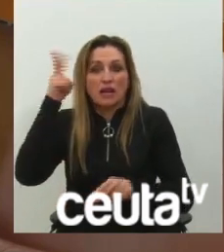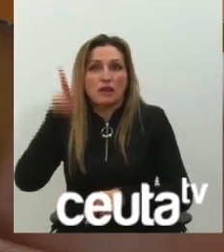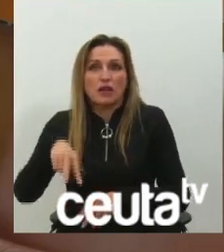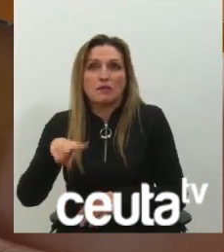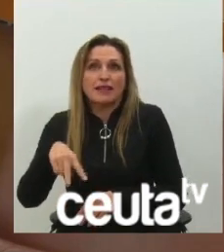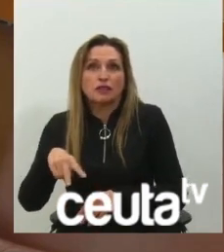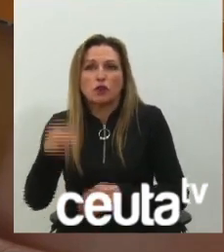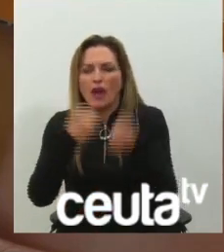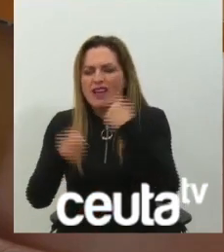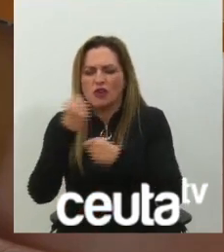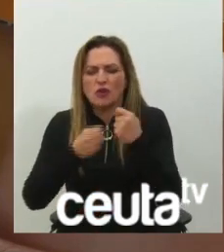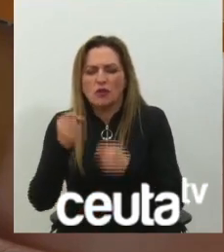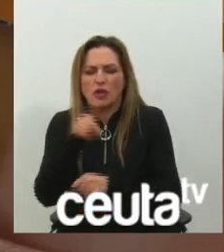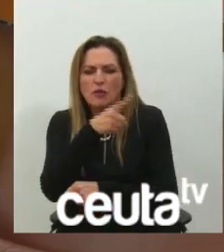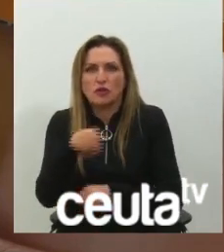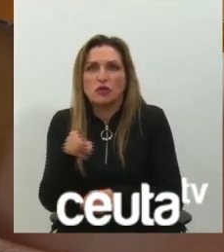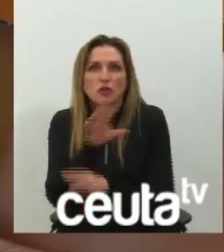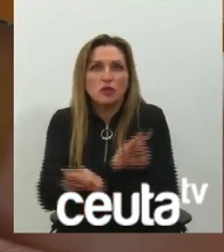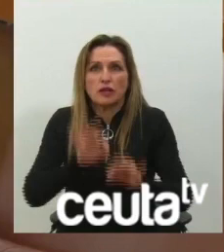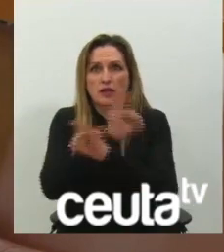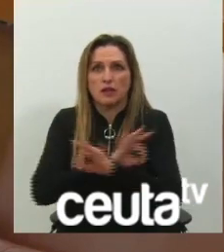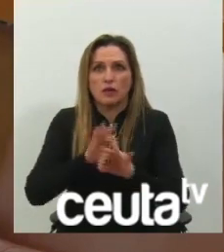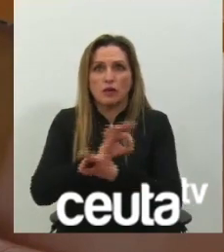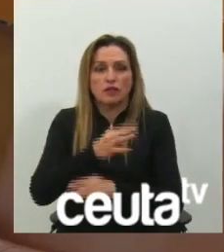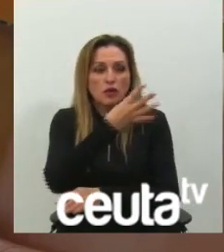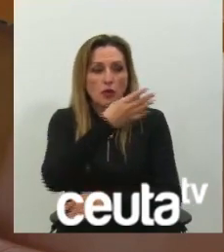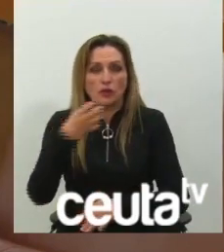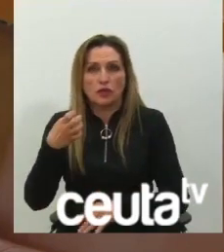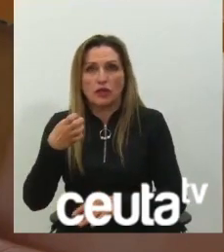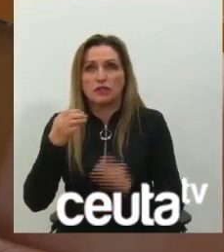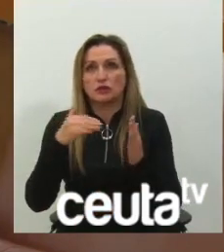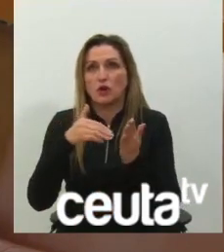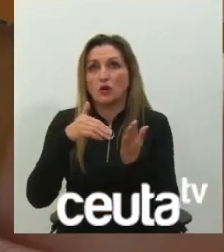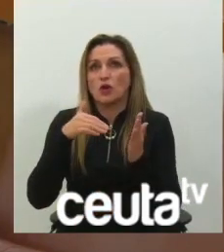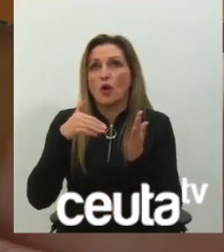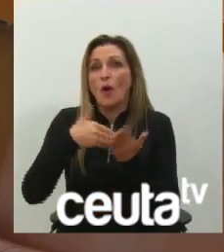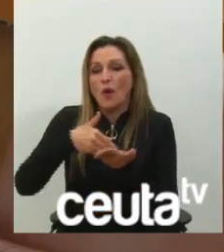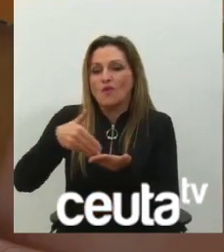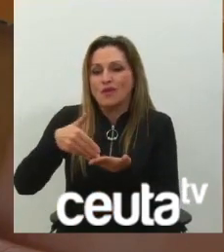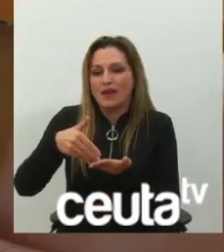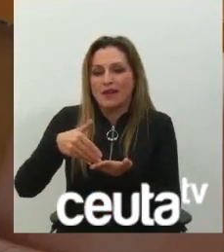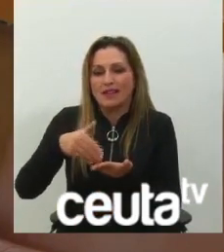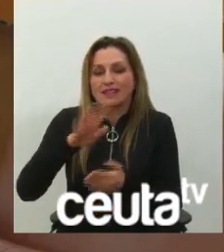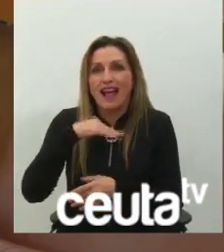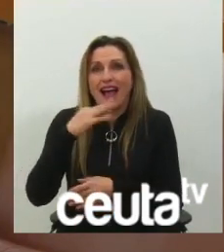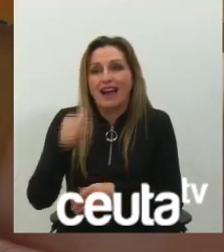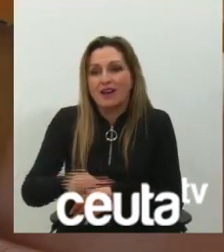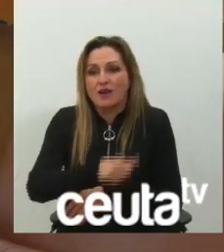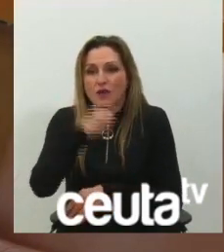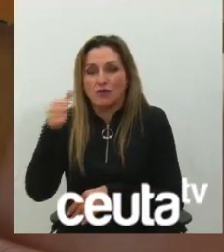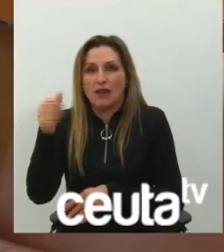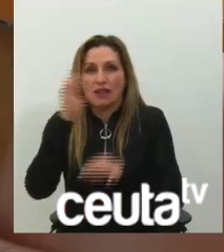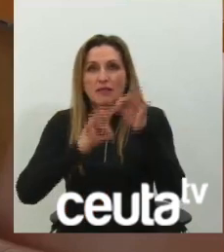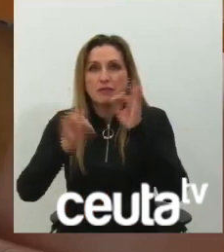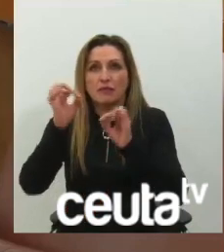esa cantidad esos 400 millones supone algo más de todo el presupuesto de este ayuntamiento para este año